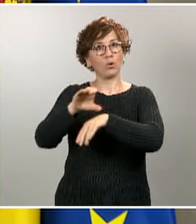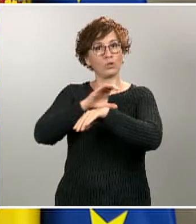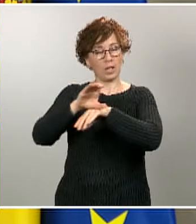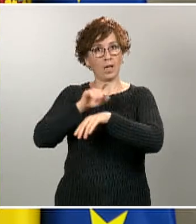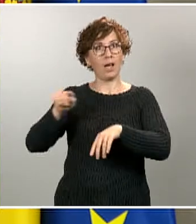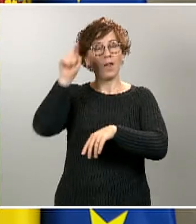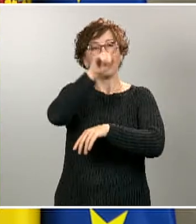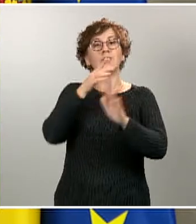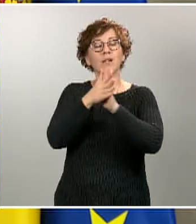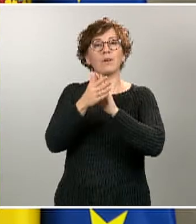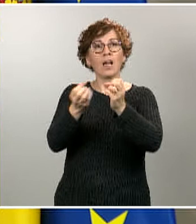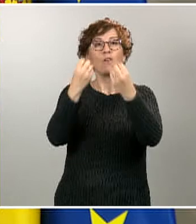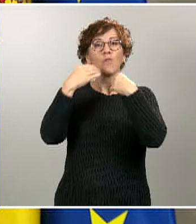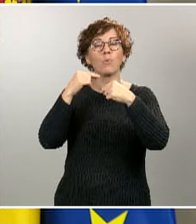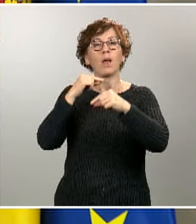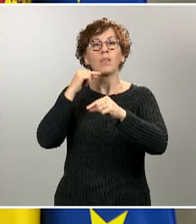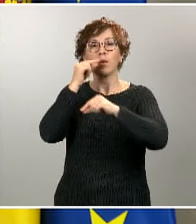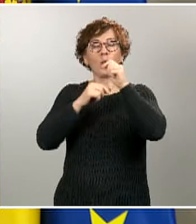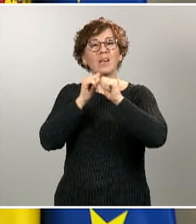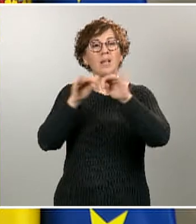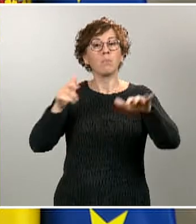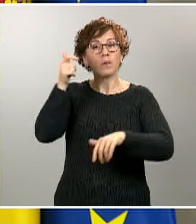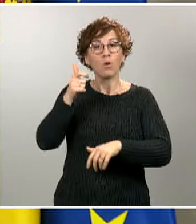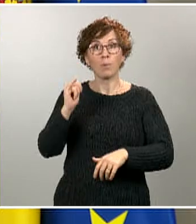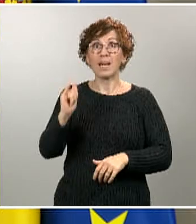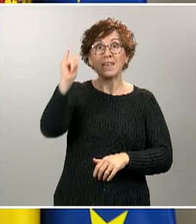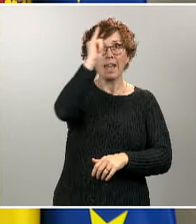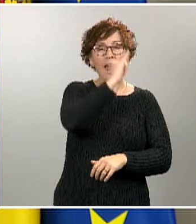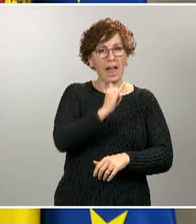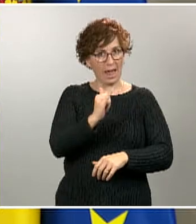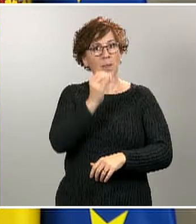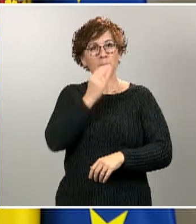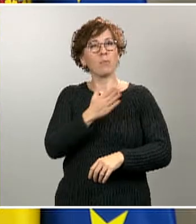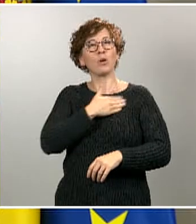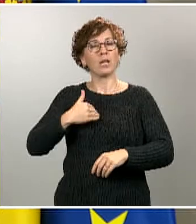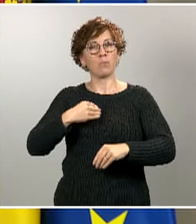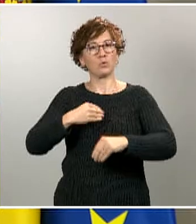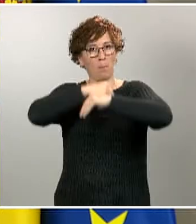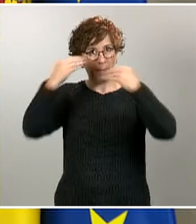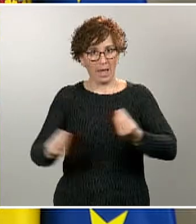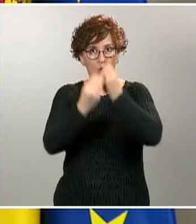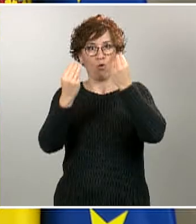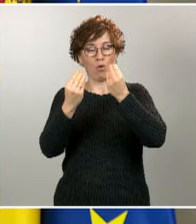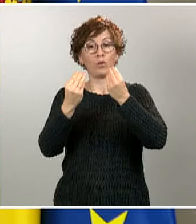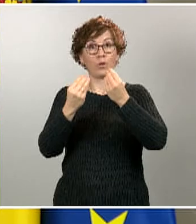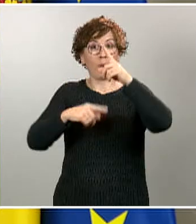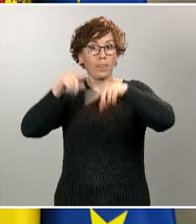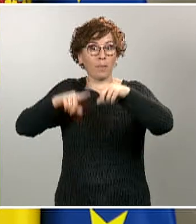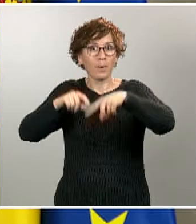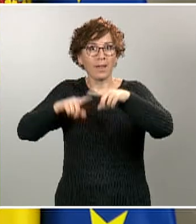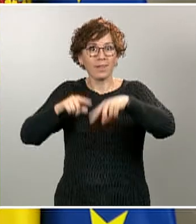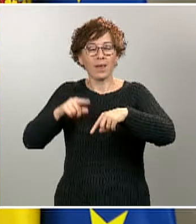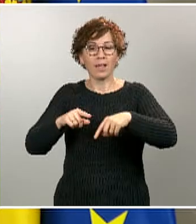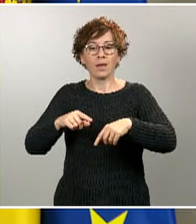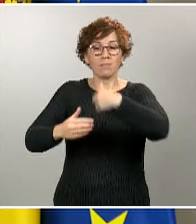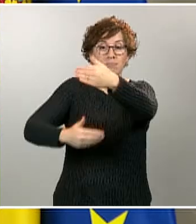vamos a intentar que sea todavía mucho más sólida de lo que es, y en función de cómo vaya transcurriendo el desarrollo de la epidemia, pues iremos